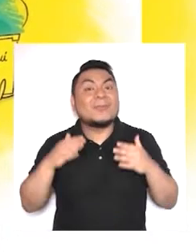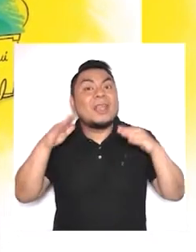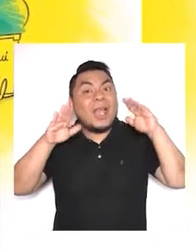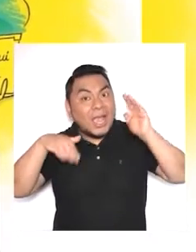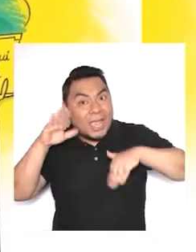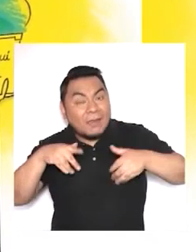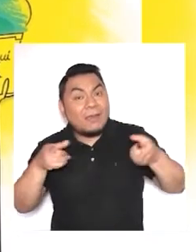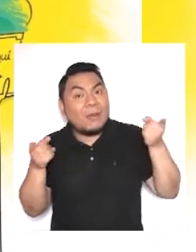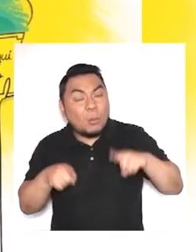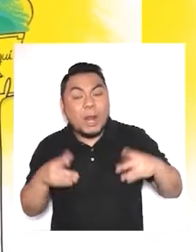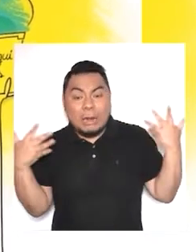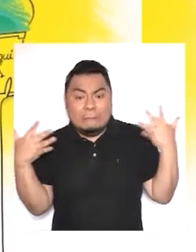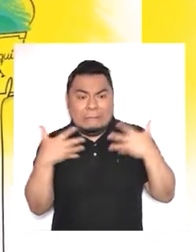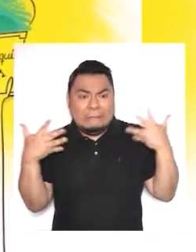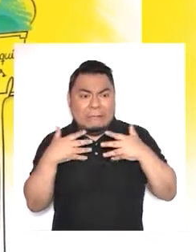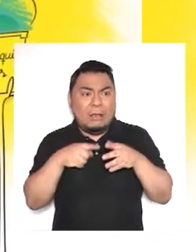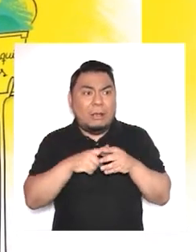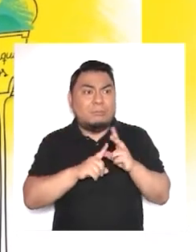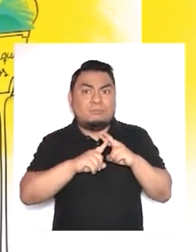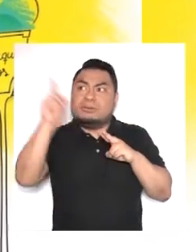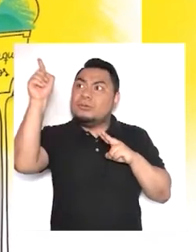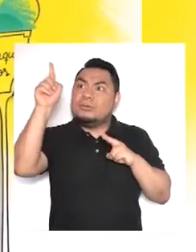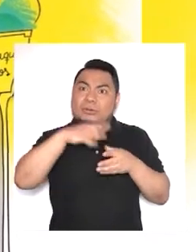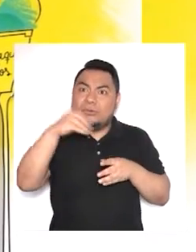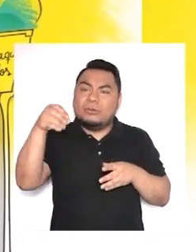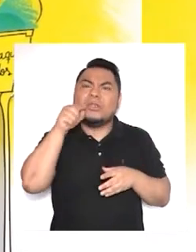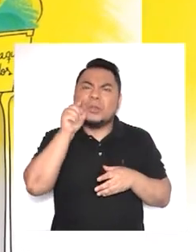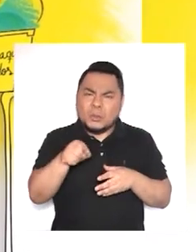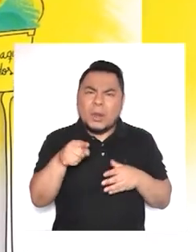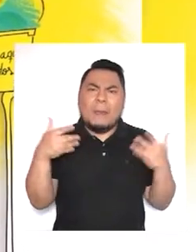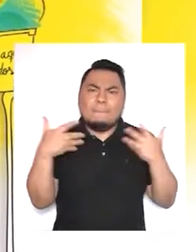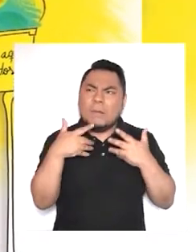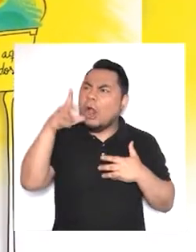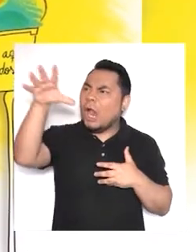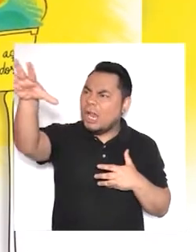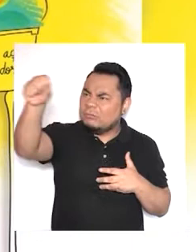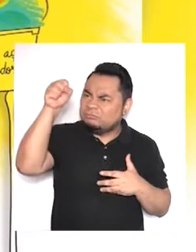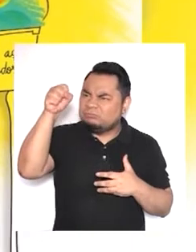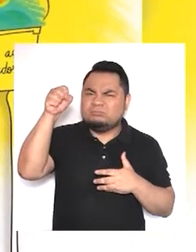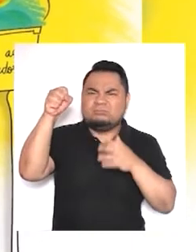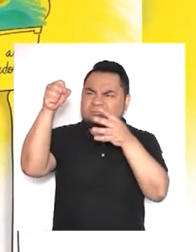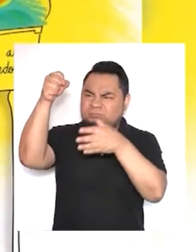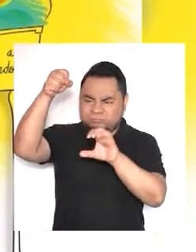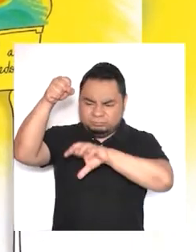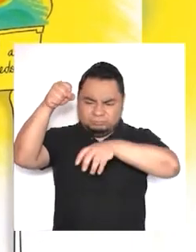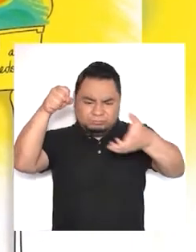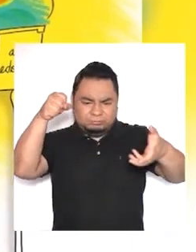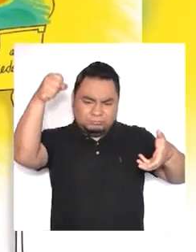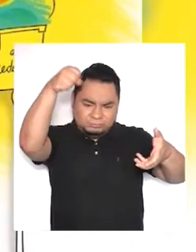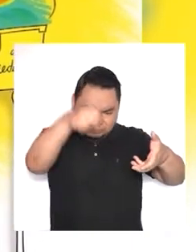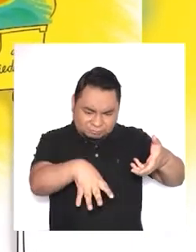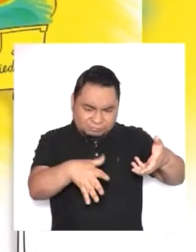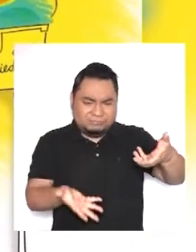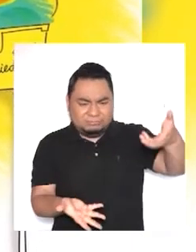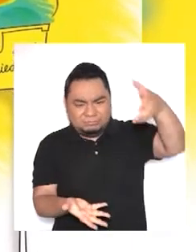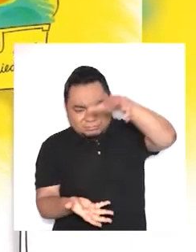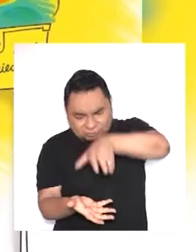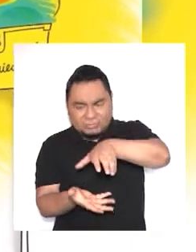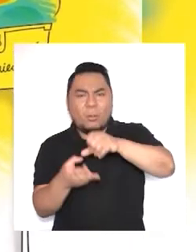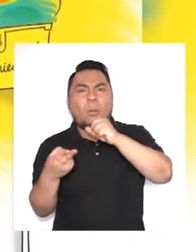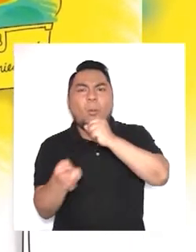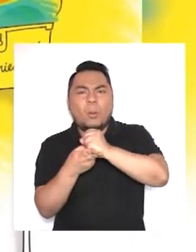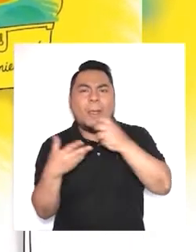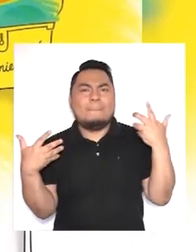veces, cuando los miedos escapan, ellas los agarran de las patas, abren la cajita y los vuelven a